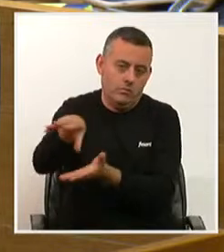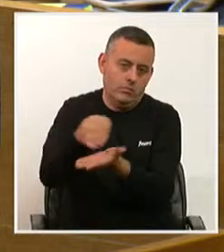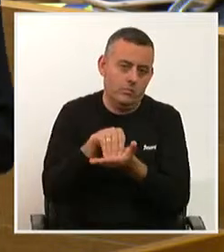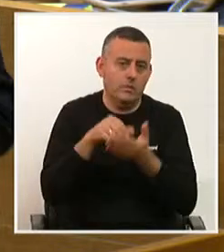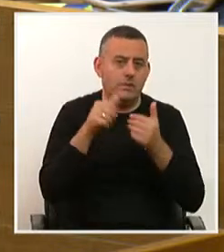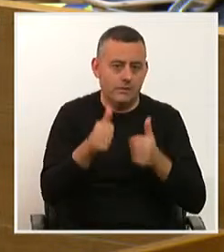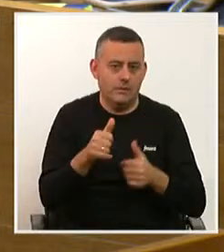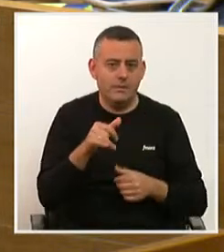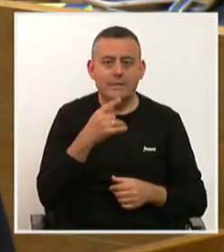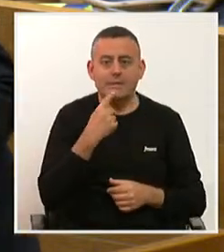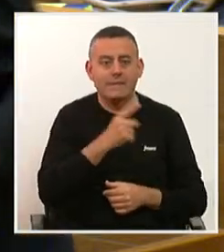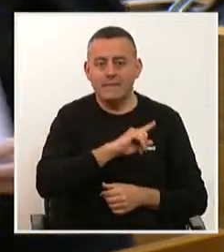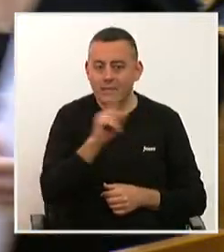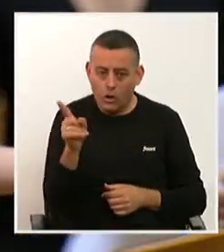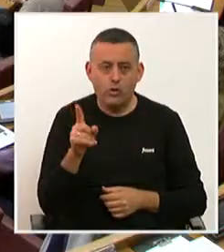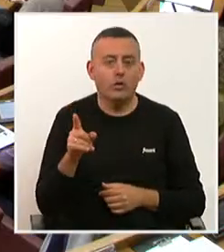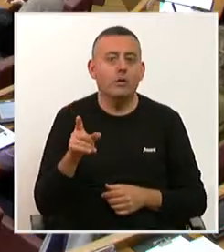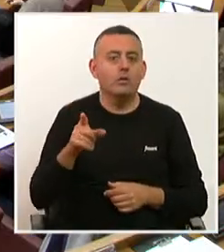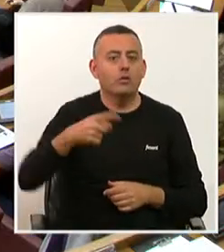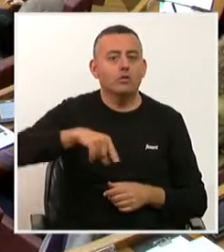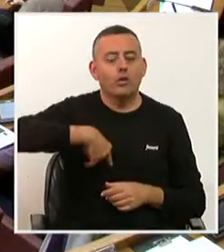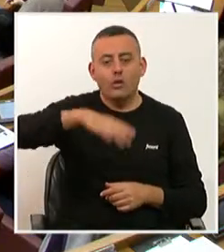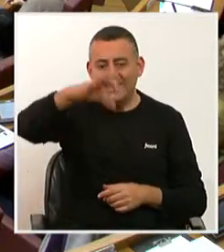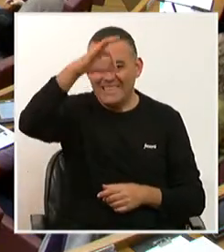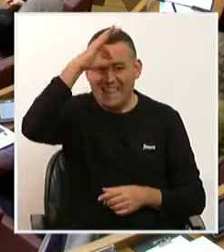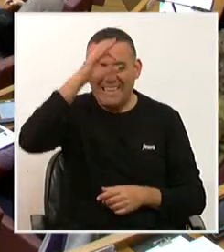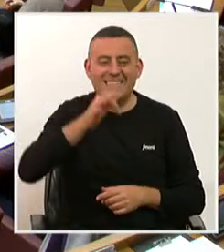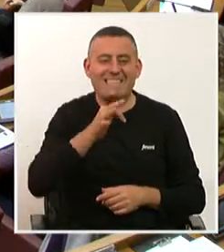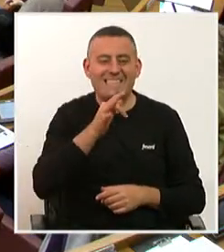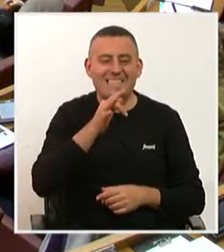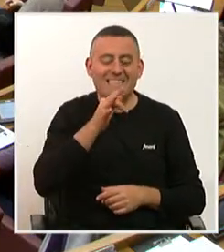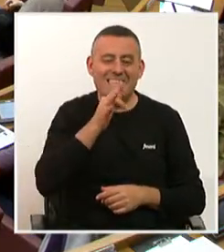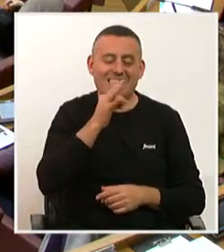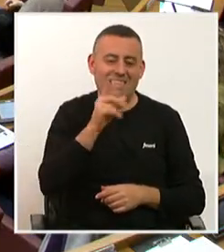si gracias muchas